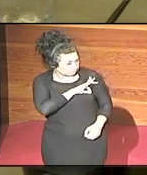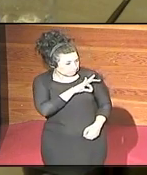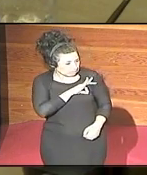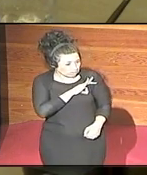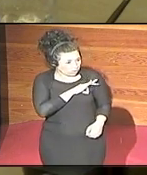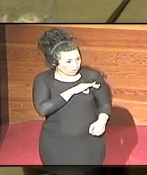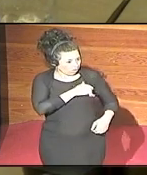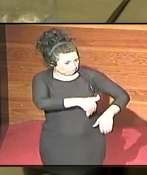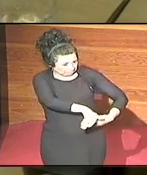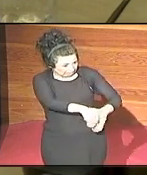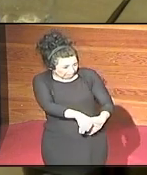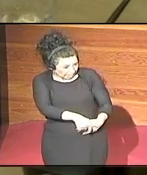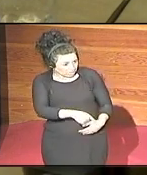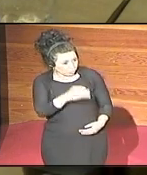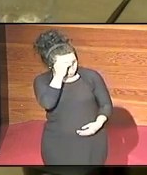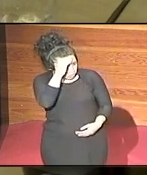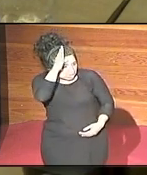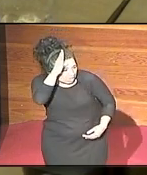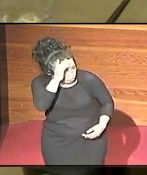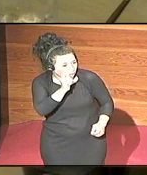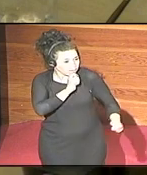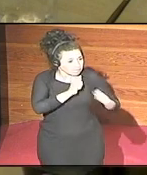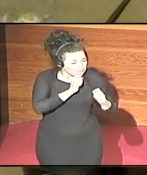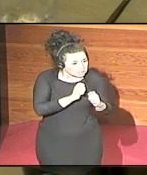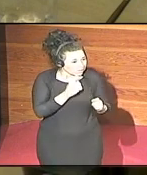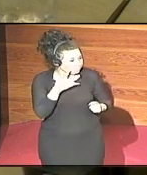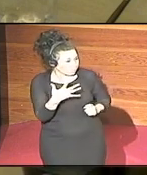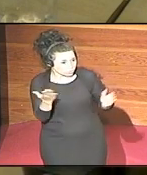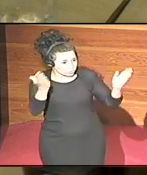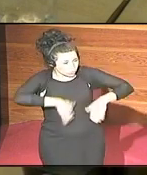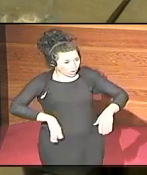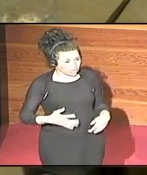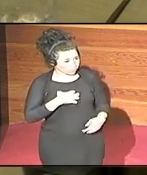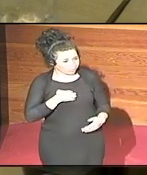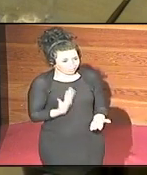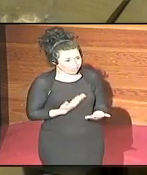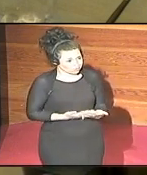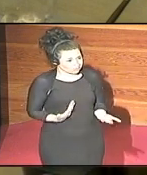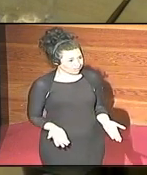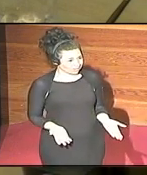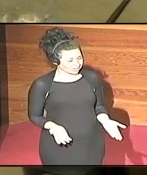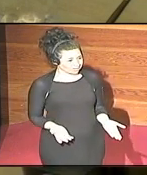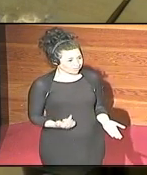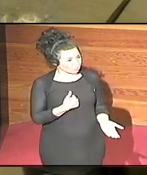intelectuales conocidos ni periodistas conocidos, no podrían demostrar que ellos no son